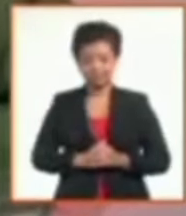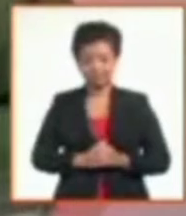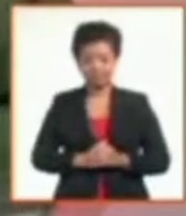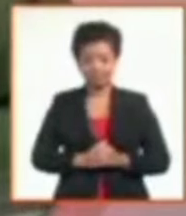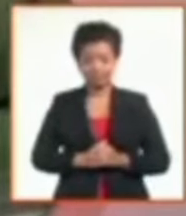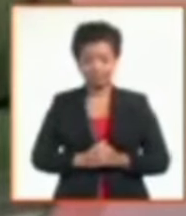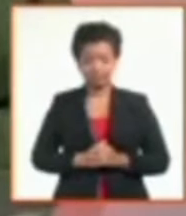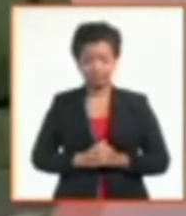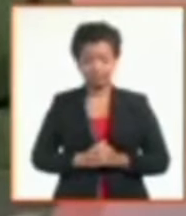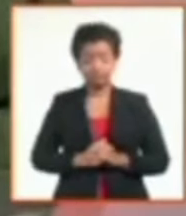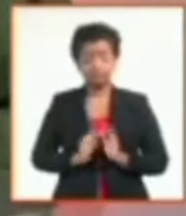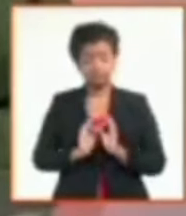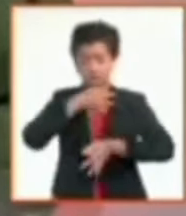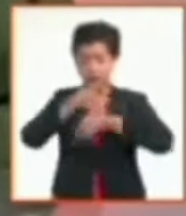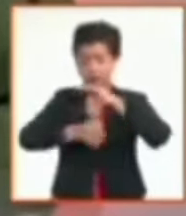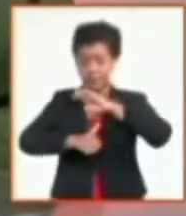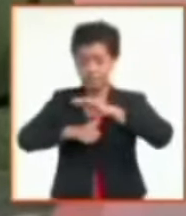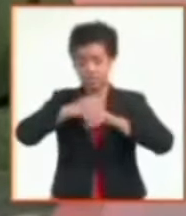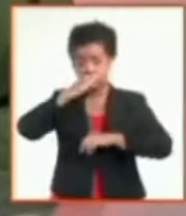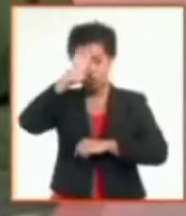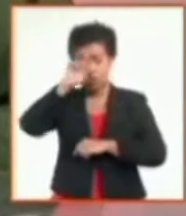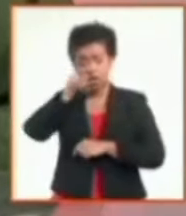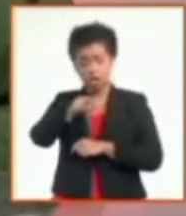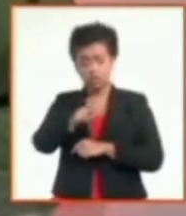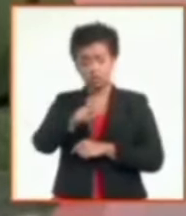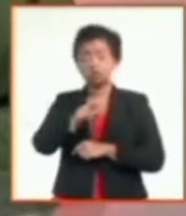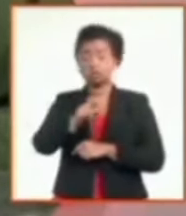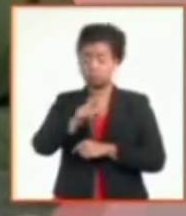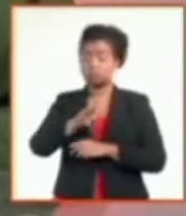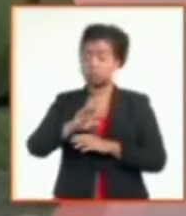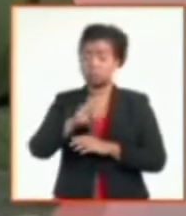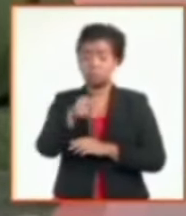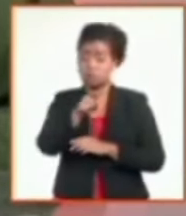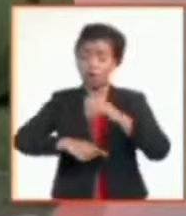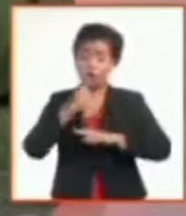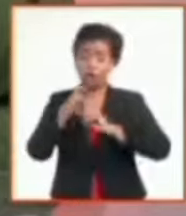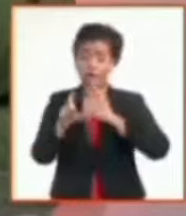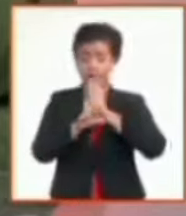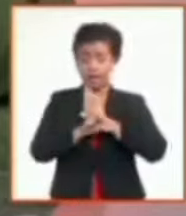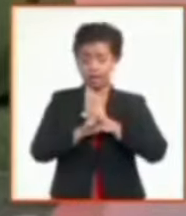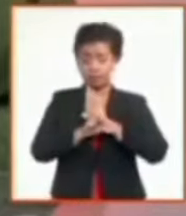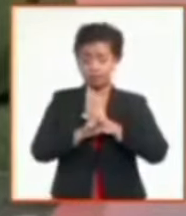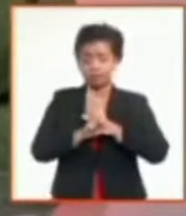como bien expresara nuestro presidente de la República, se considera un delito y será juzgado con la fuerza que